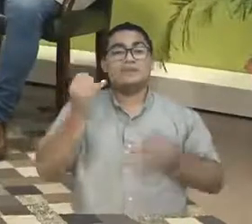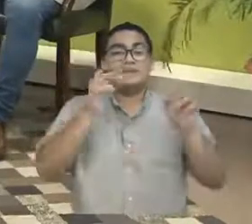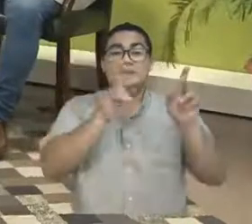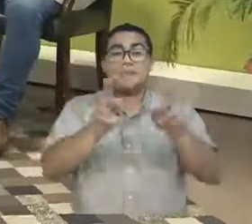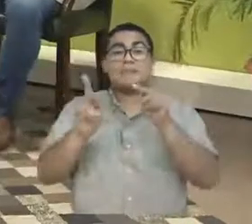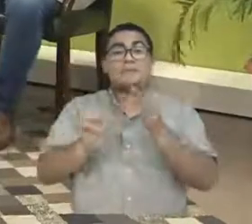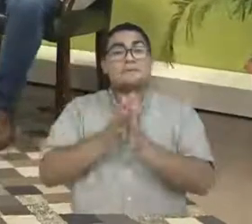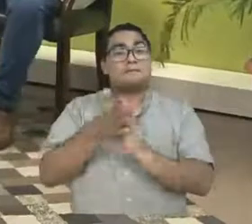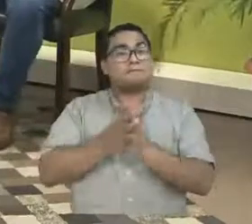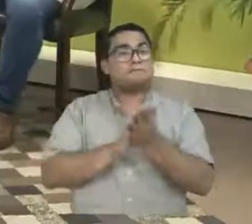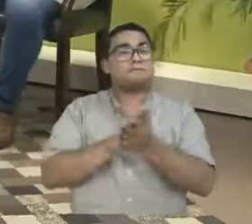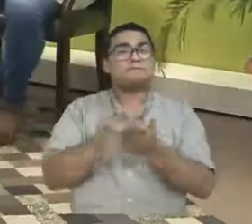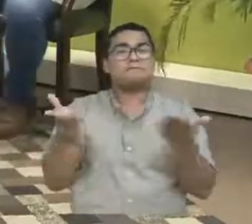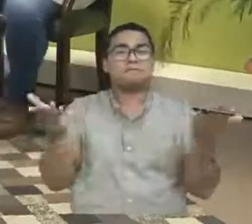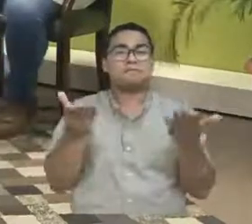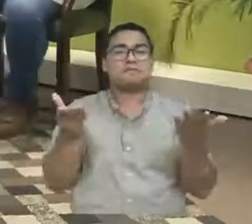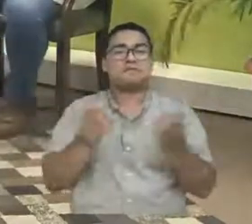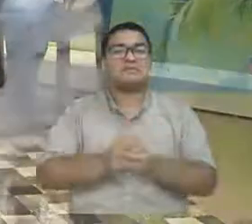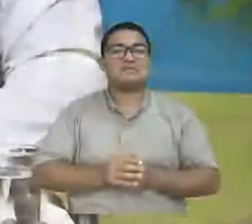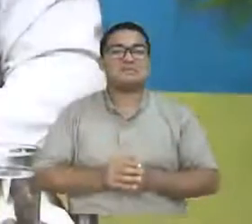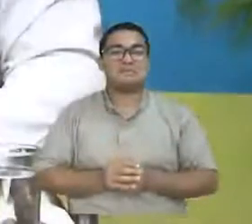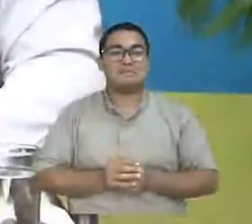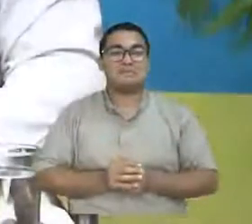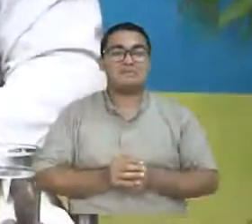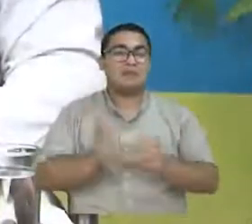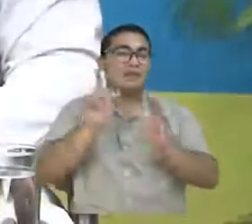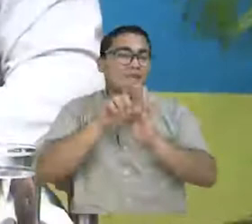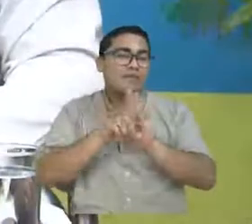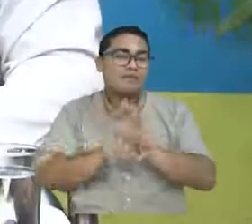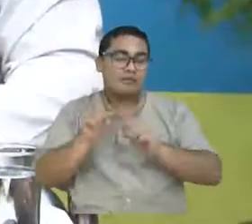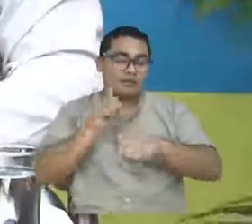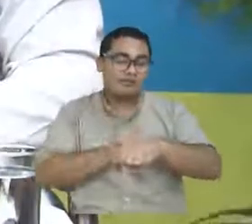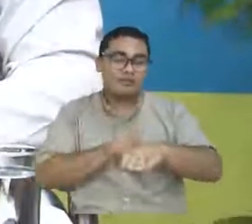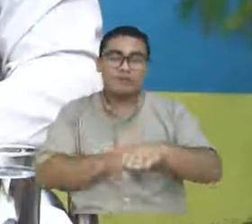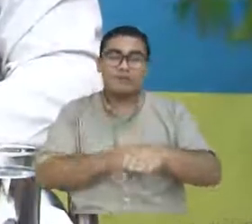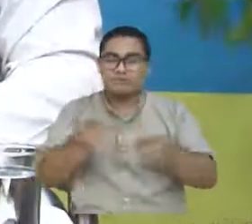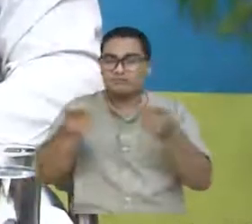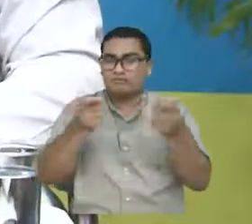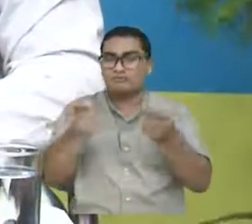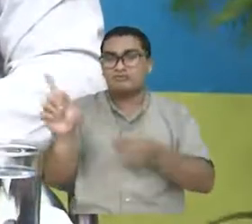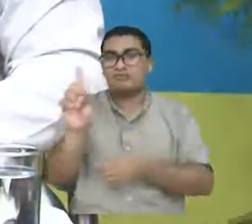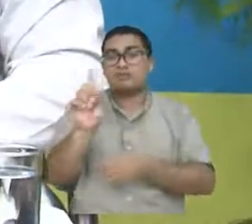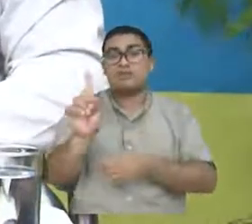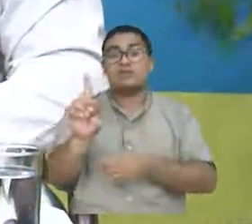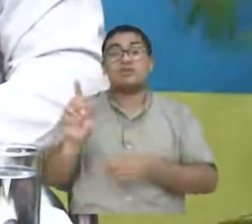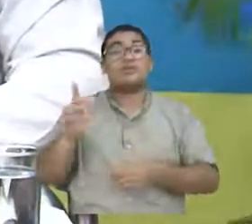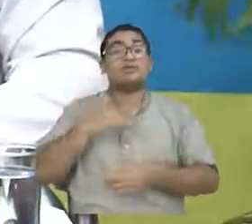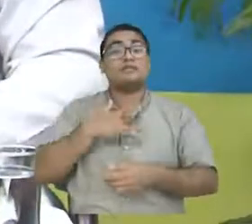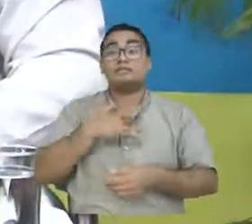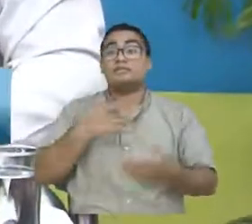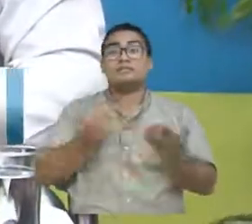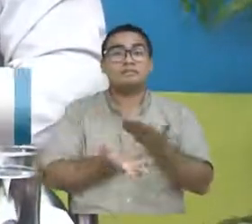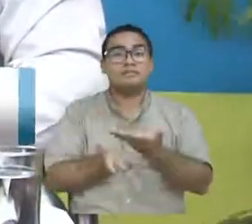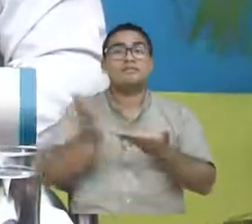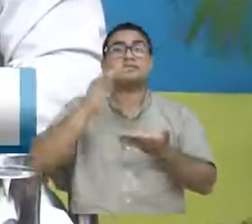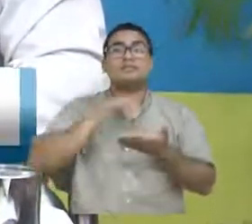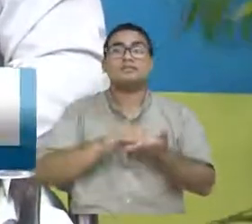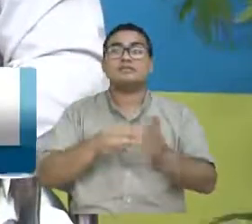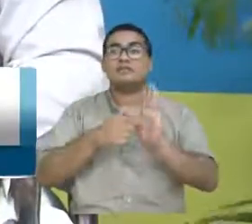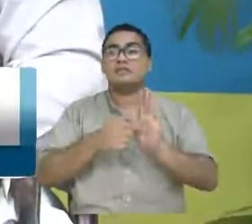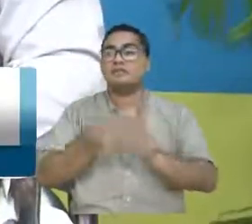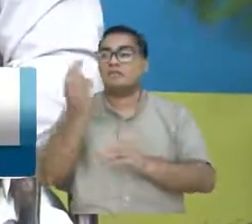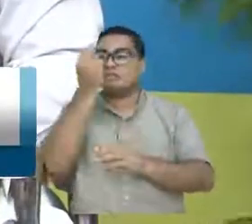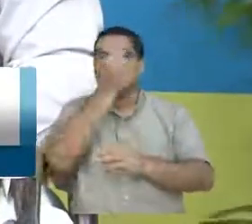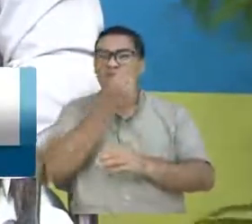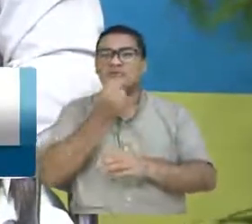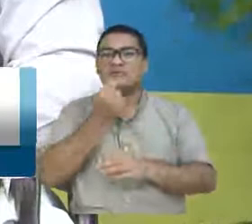lavar las manos? No precisamente lo medimos en minutos o en tiempo. Esto es las veces que seas necesario. En las consultas nosotros lo que decimos